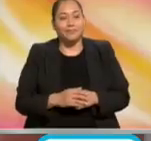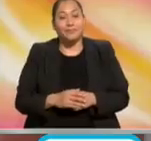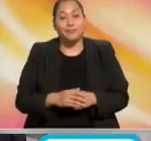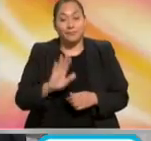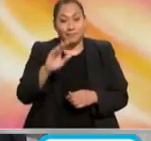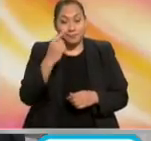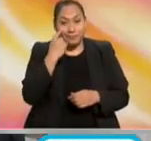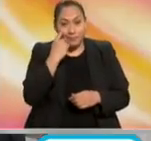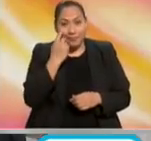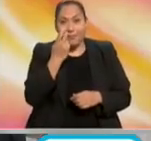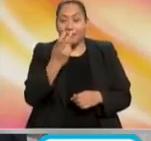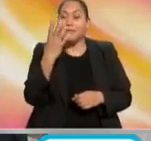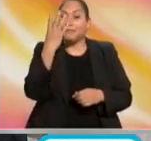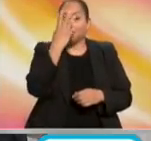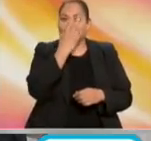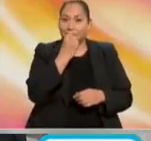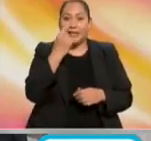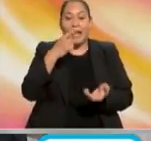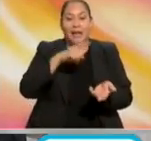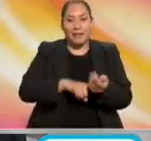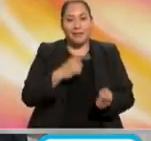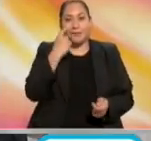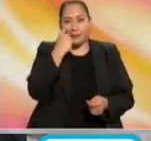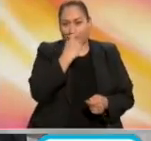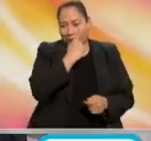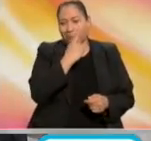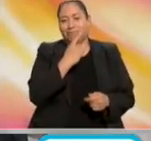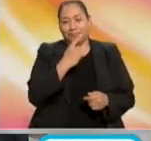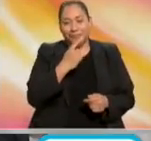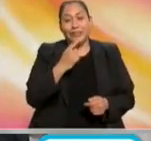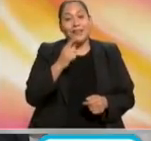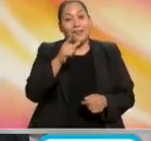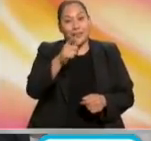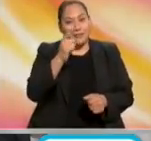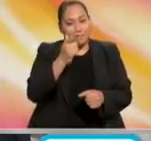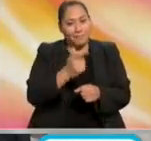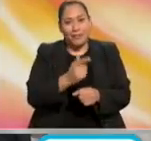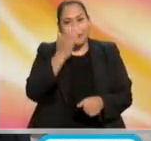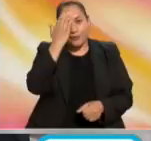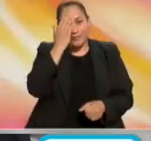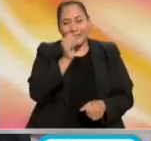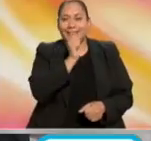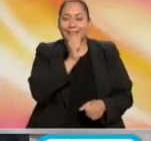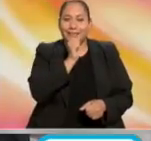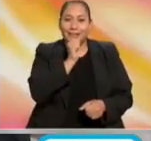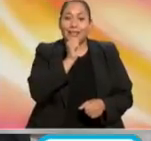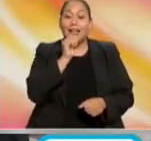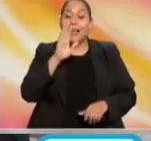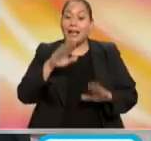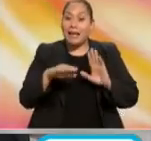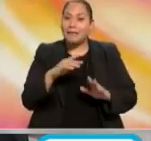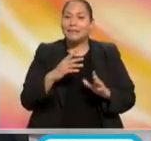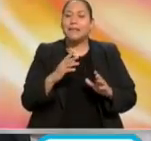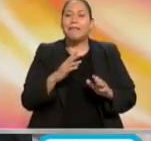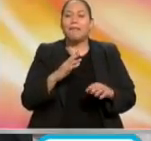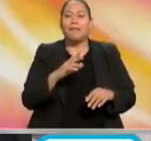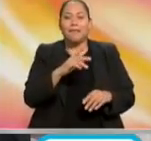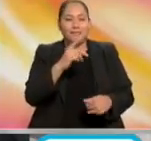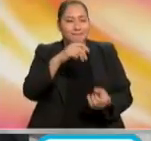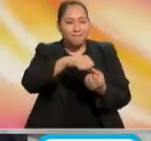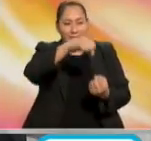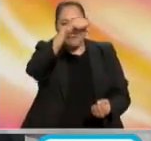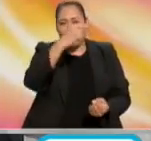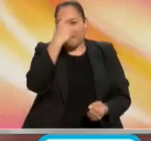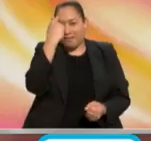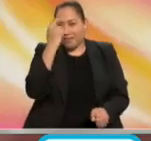de las cosas y de las maravillas que tenemos Sin duda. y que a veces desconocemos. Y en algún momento nos pueden estar delatando en muchas Sí